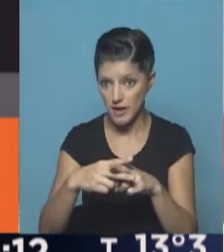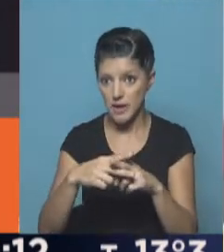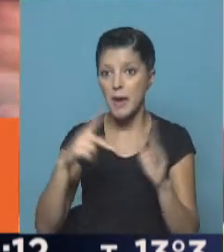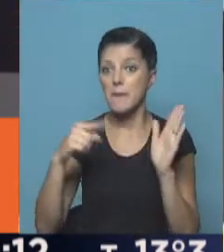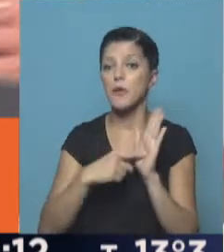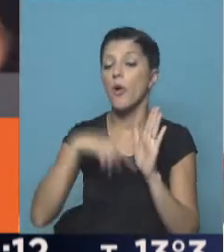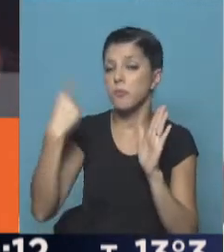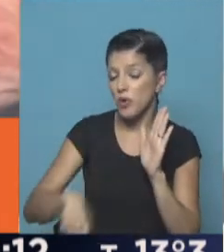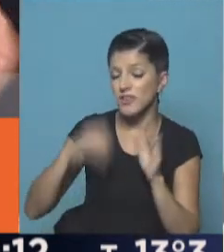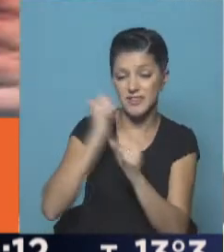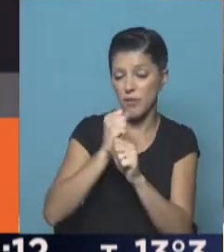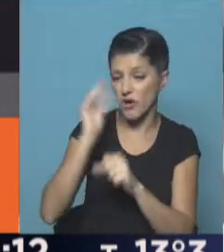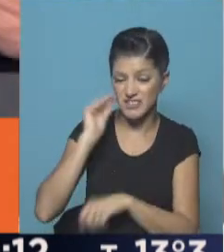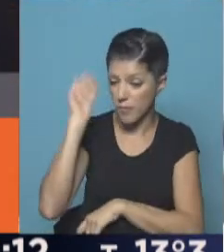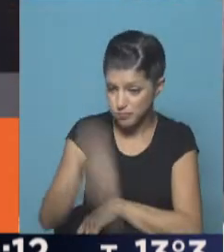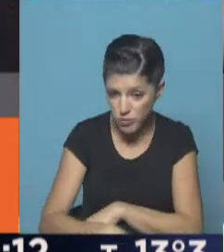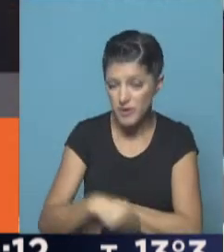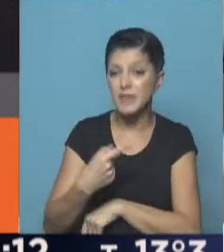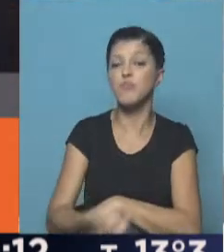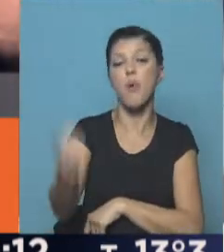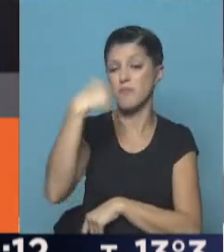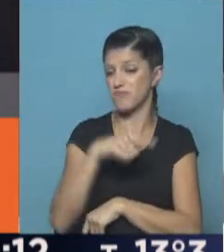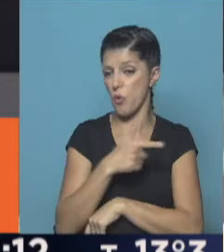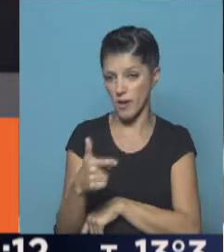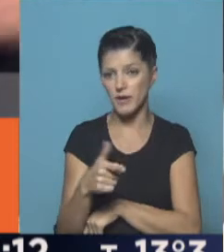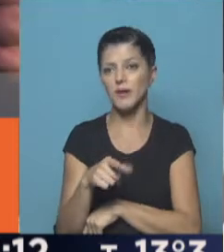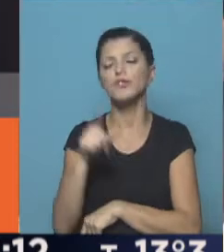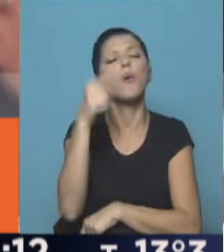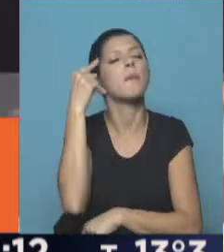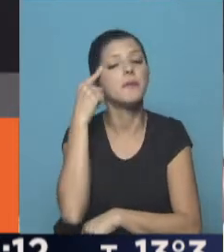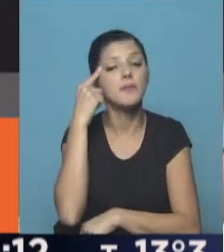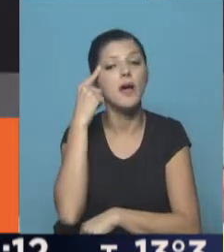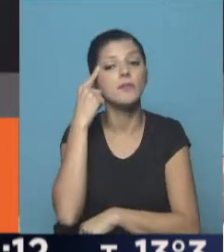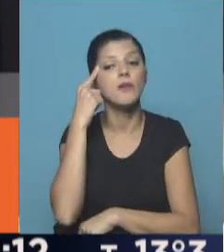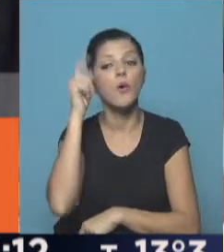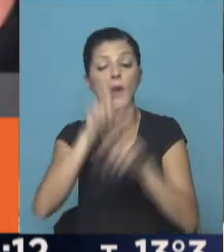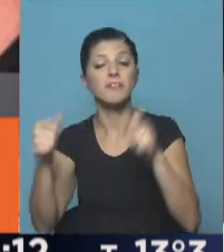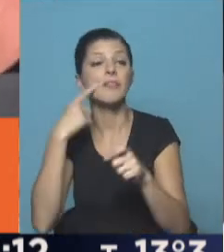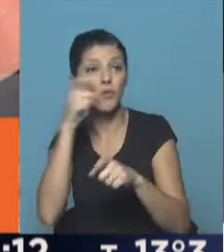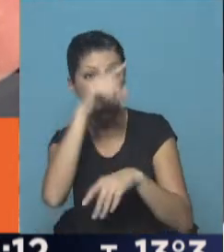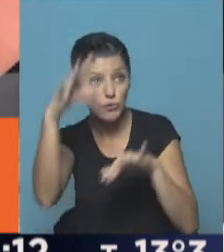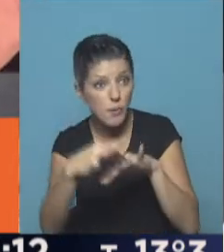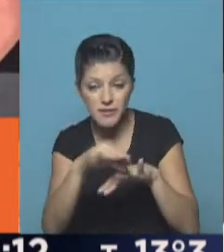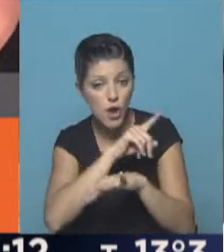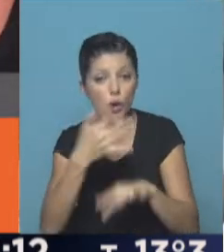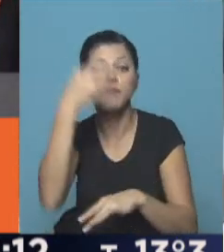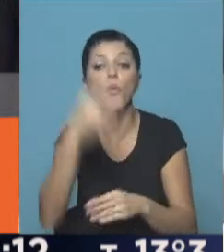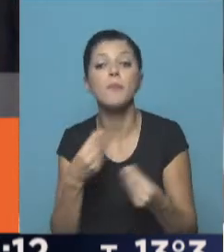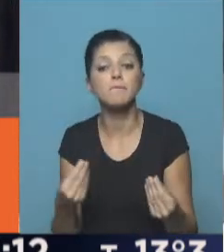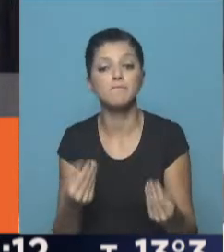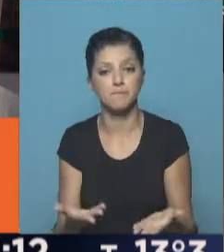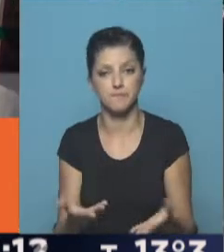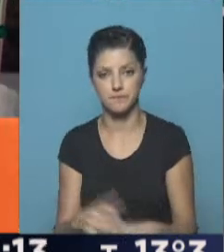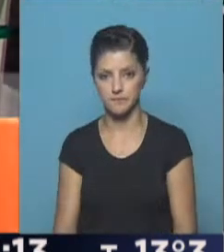van a volver. Sí. ¿Cómo pensás que va a ser ese darse la cabeza contra la pared cuando no se cumpla con esto? Están volviendo